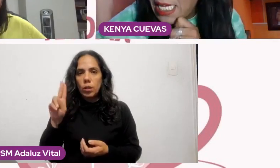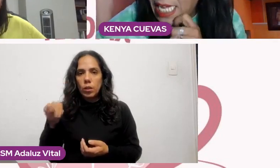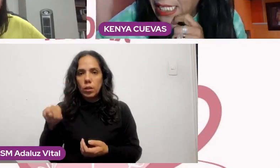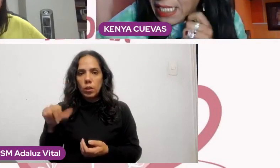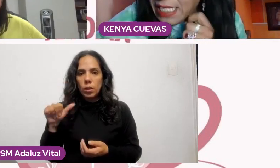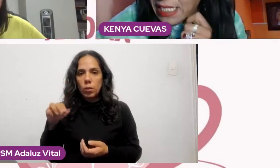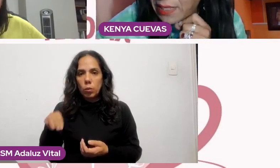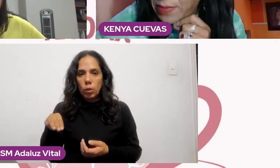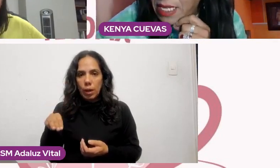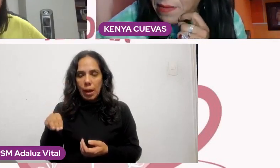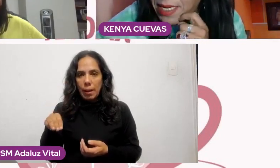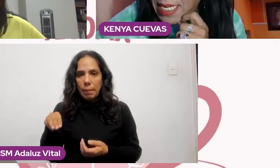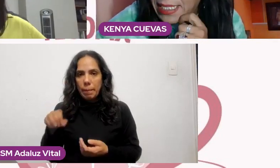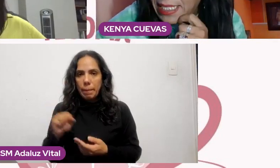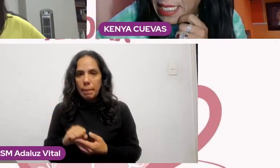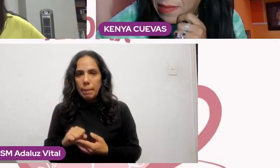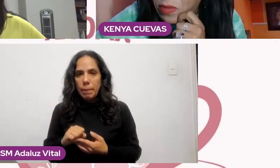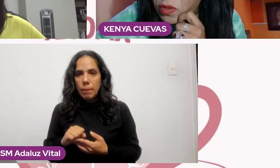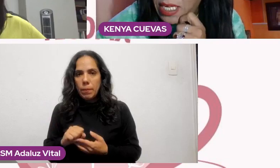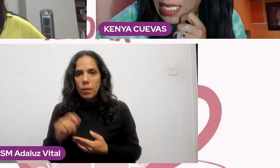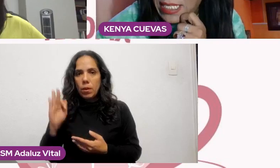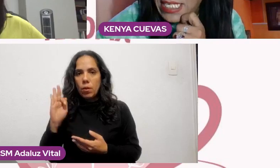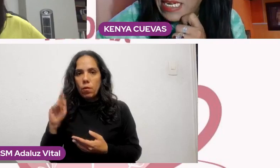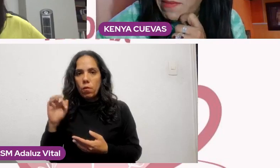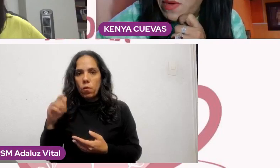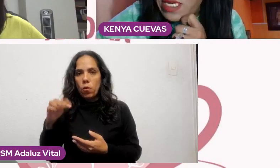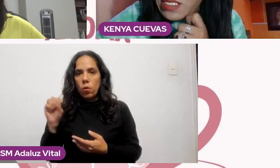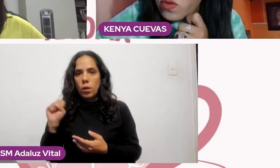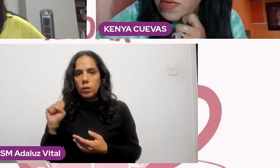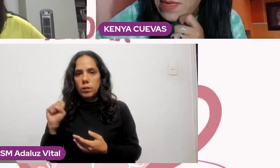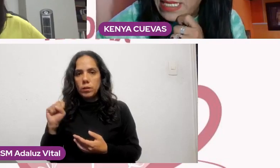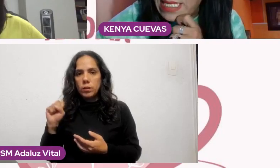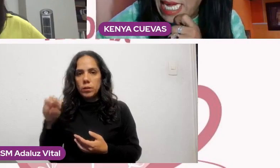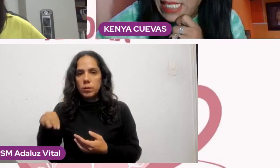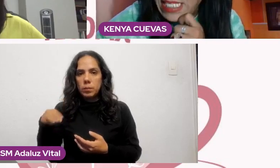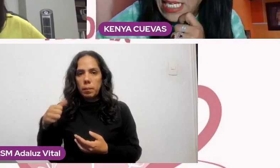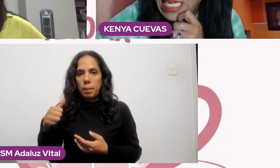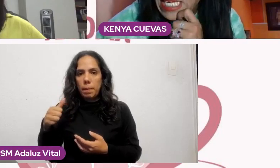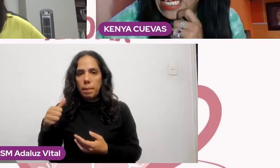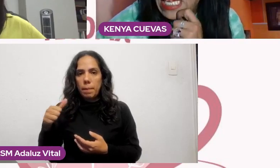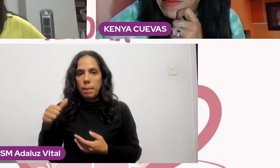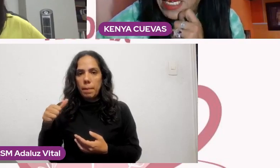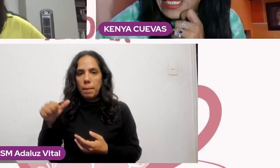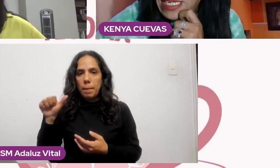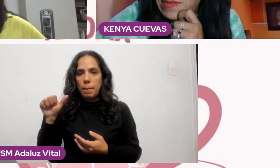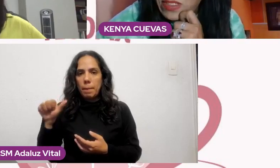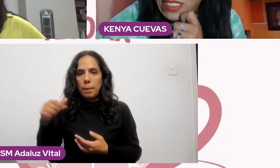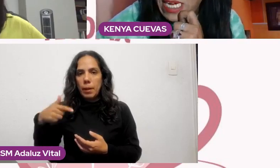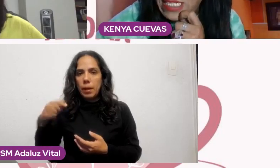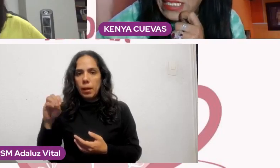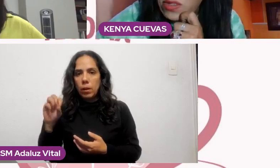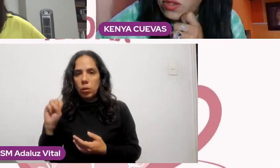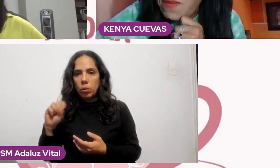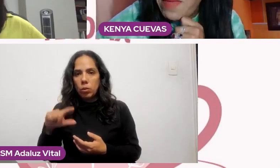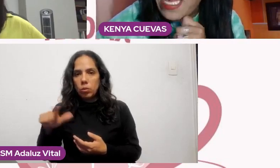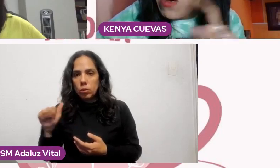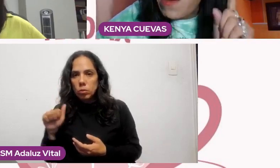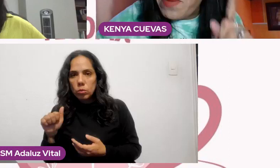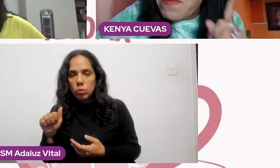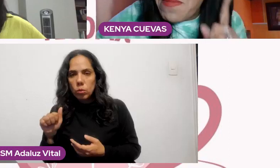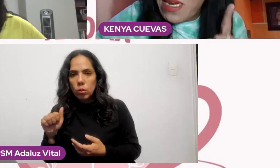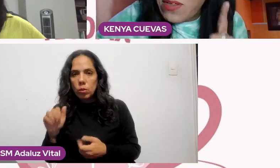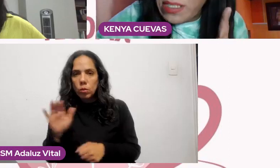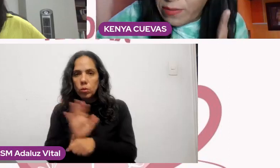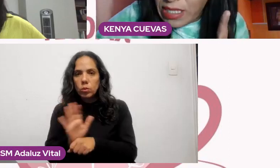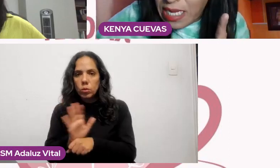Y el día 3 de septiembre estaremos en Cinepolis Universidad y también estaremos en el Instituto México